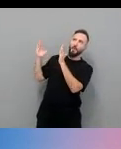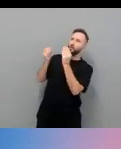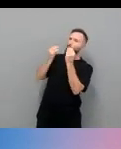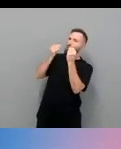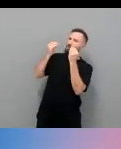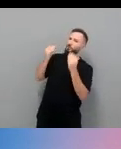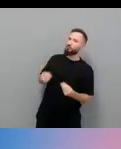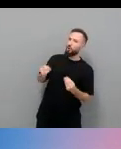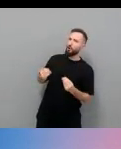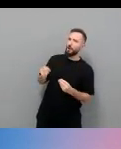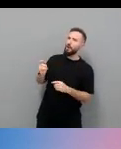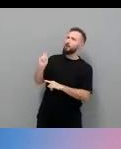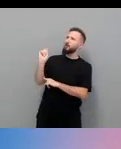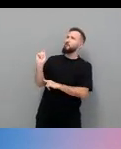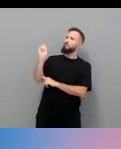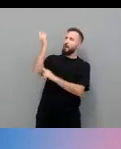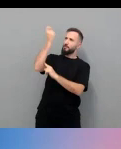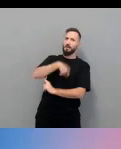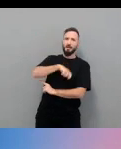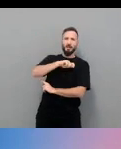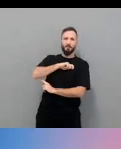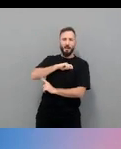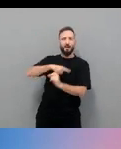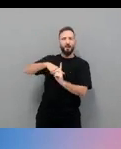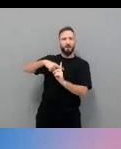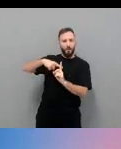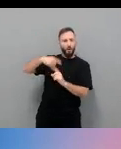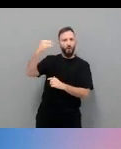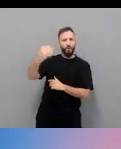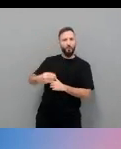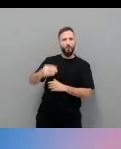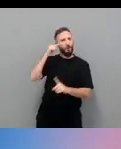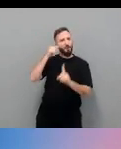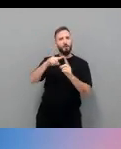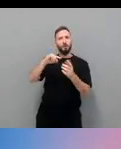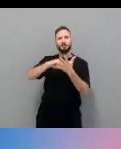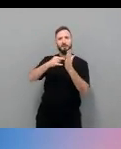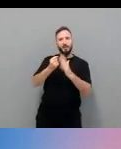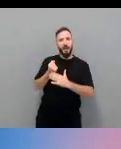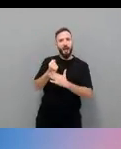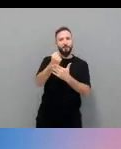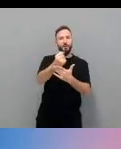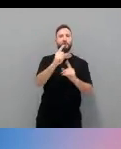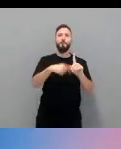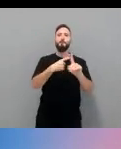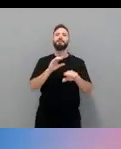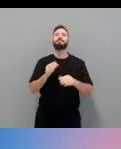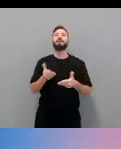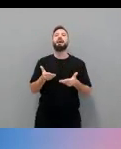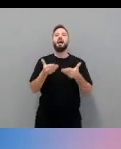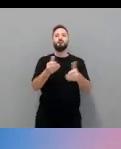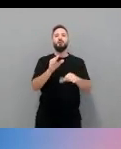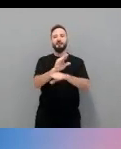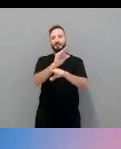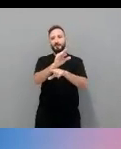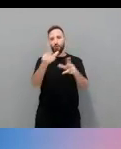a nivel nacional en el sistema de apoyos y de ayudas sociales.